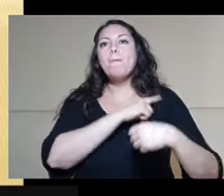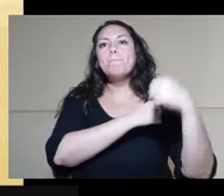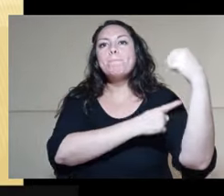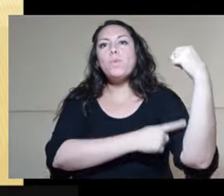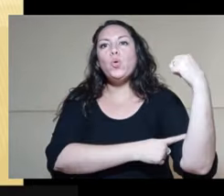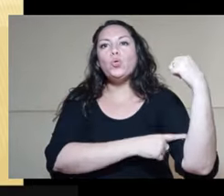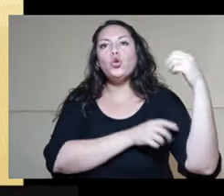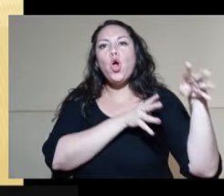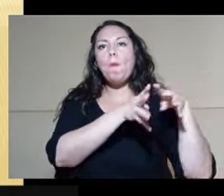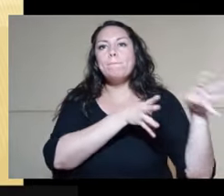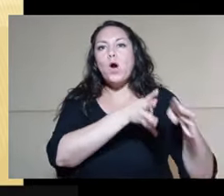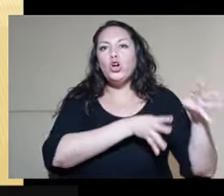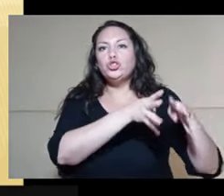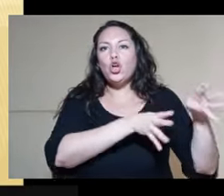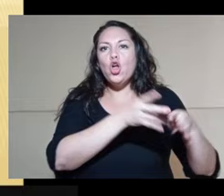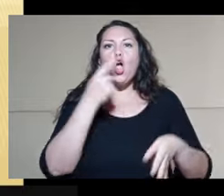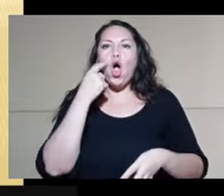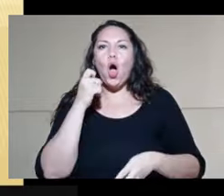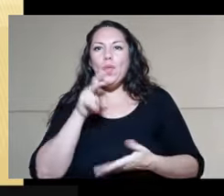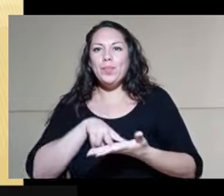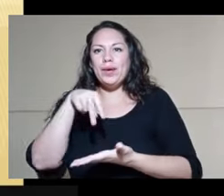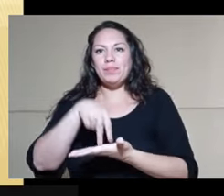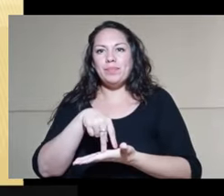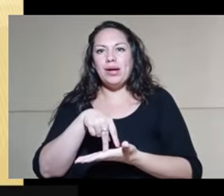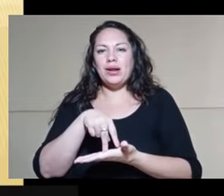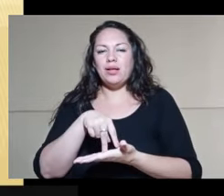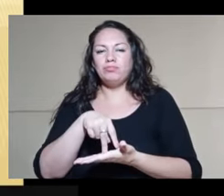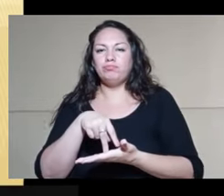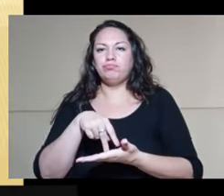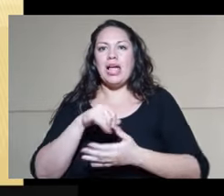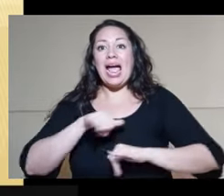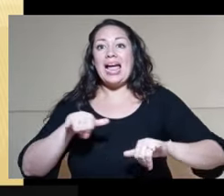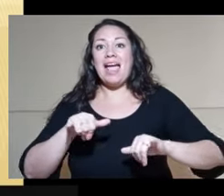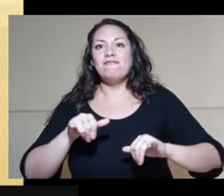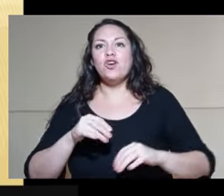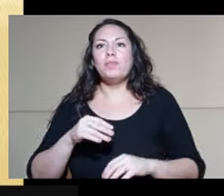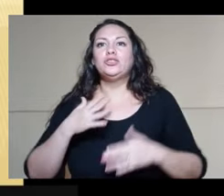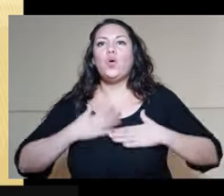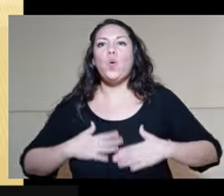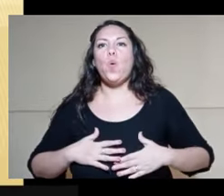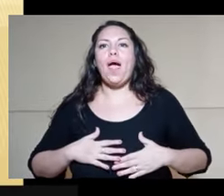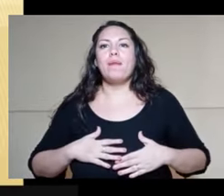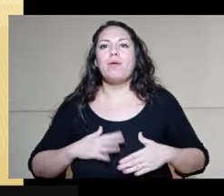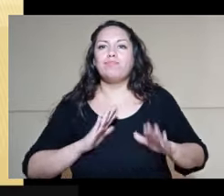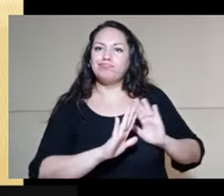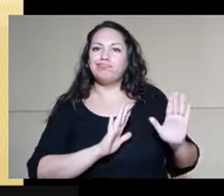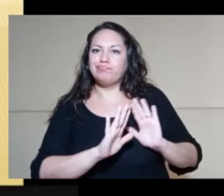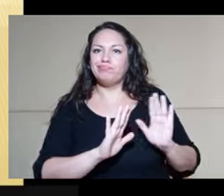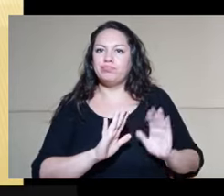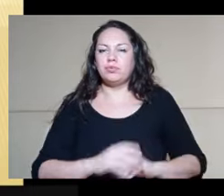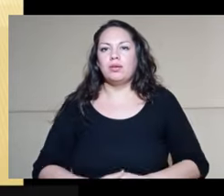Acuérdense a dónde va, el homúnculo. ¿Se acuerdan cuando vimos el homúnculo motor y el sensitivo? El hombrecito ese que estaba el motor y el sensitivo. Bueno, acá va a ir a cada parte